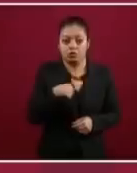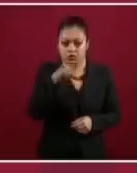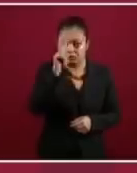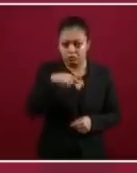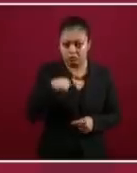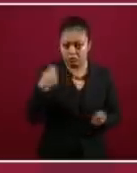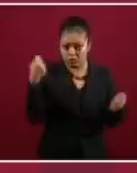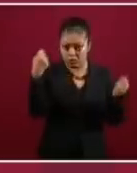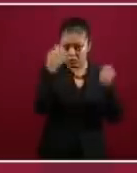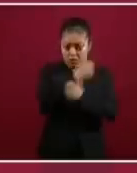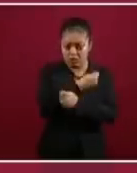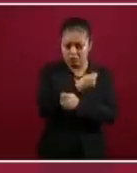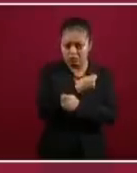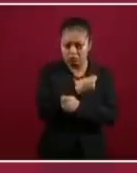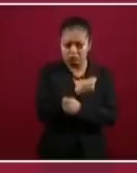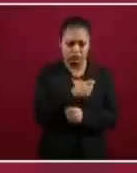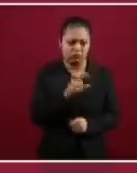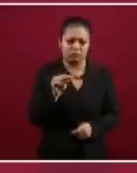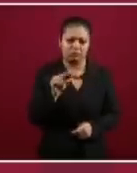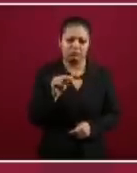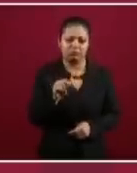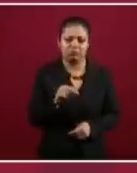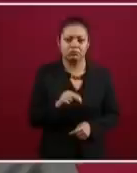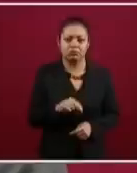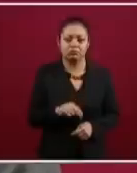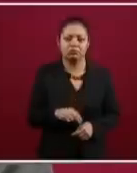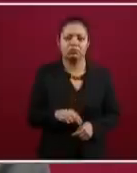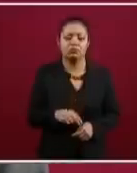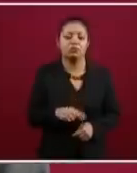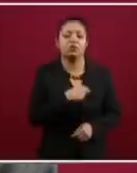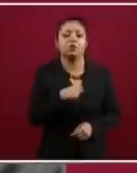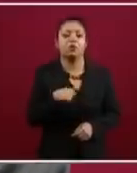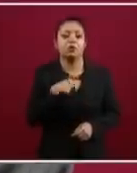tramposos, no somos como los que